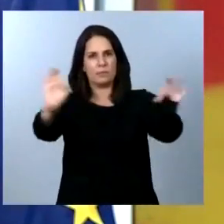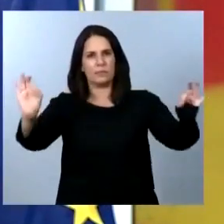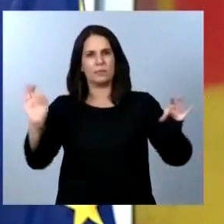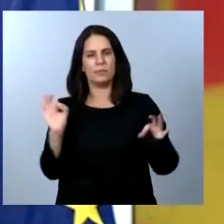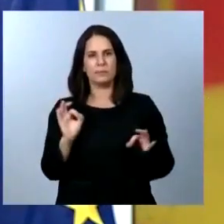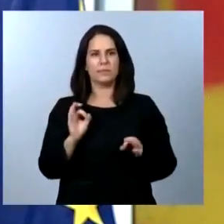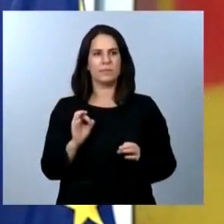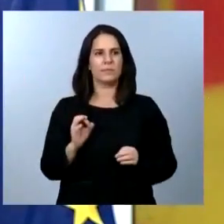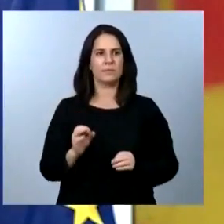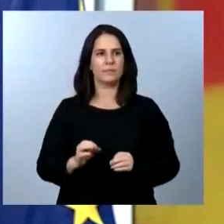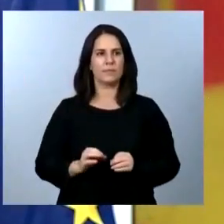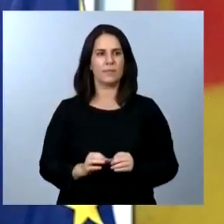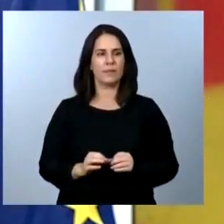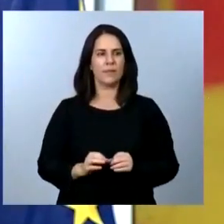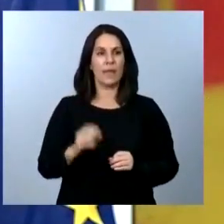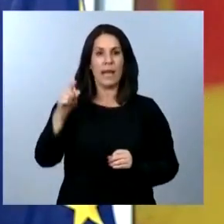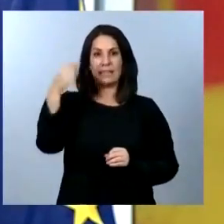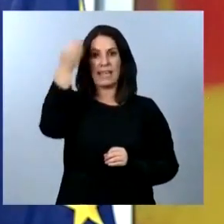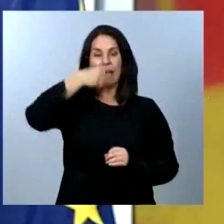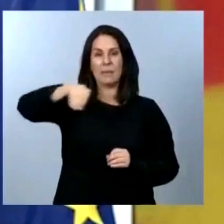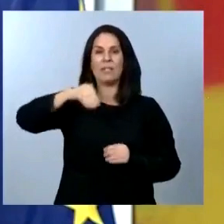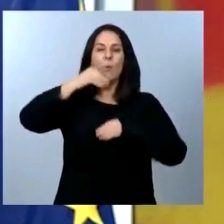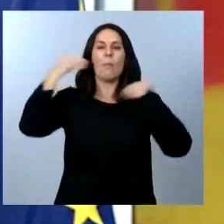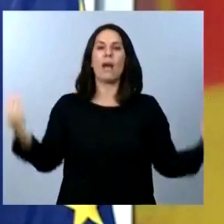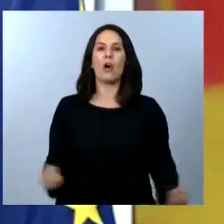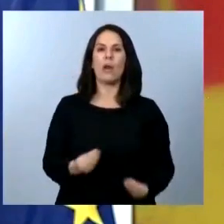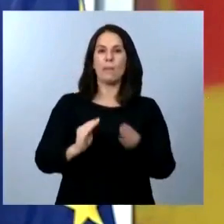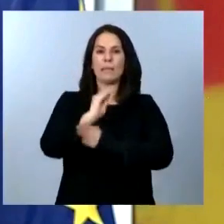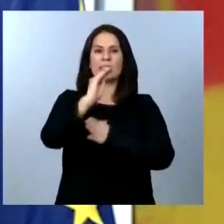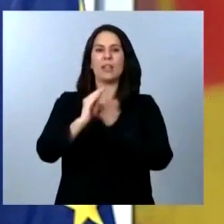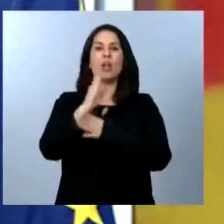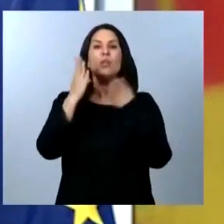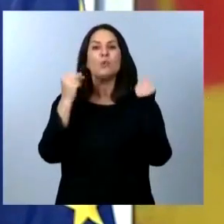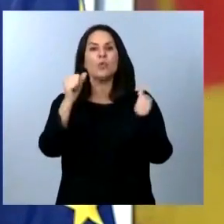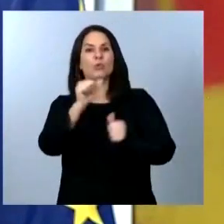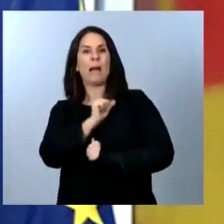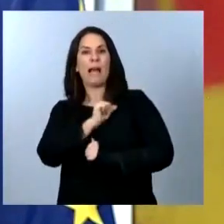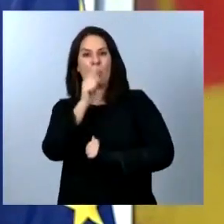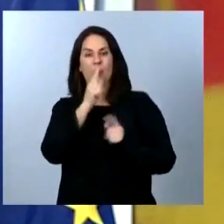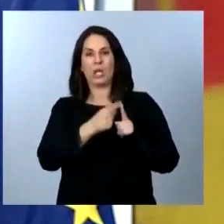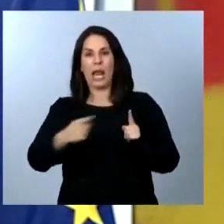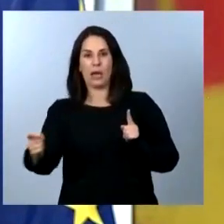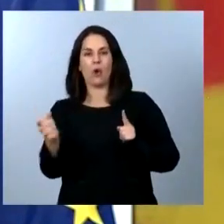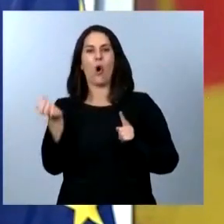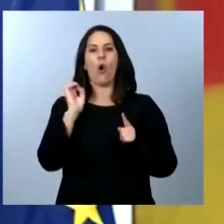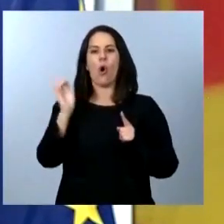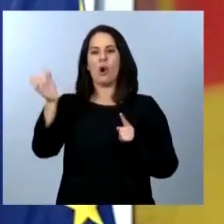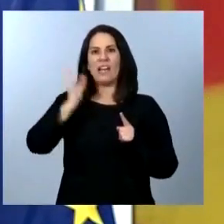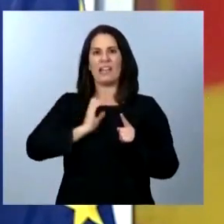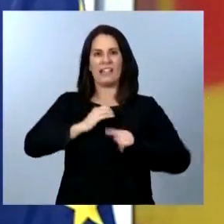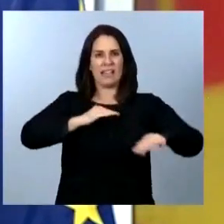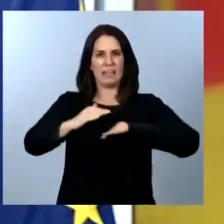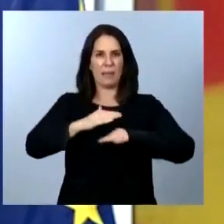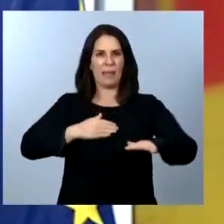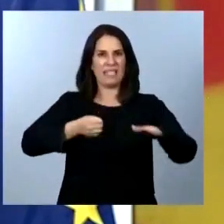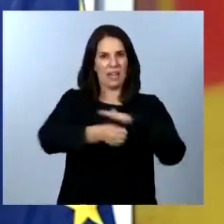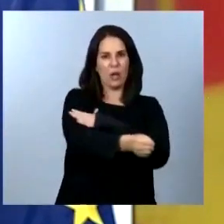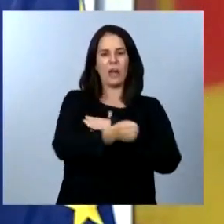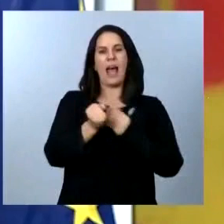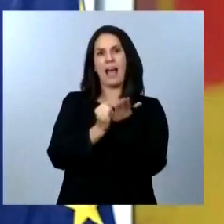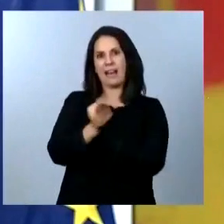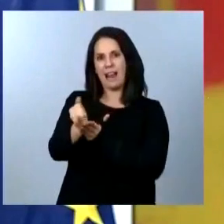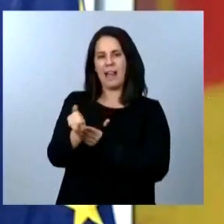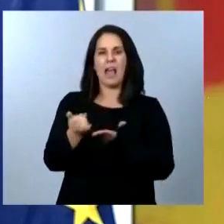va a mejorar las prestaciones que reciben muchos parados de larga duración, la renta activa de inserción, la renta agraria, las ayudas al alquiler